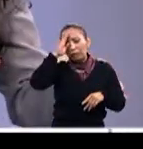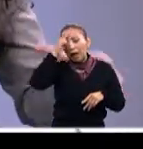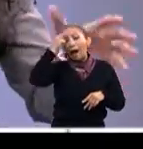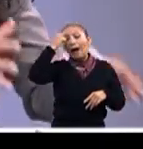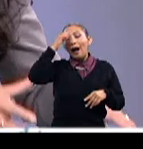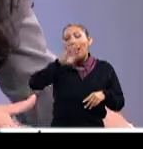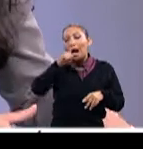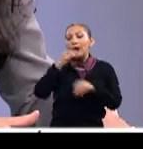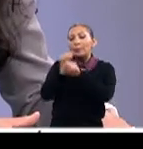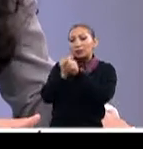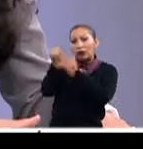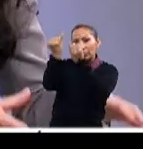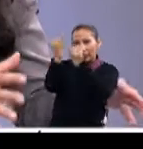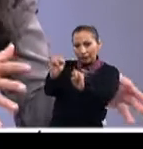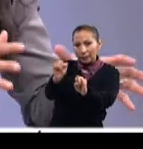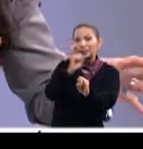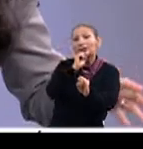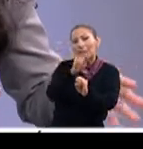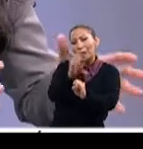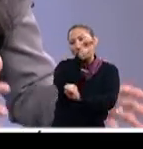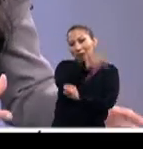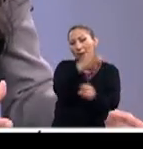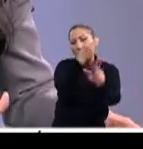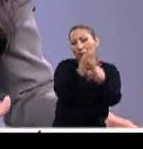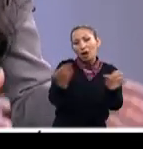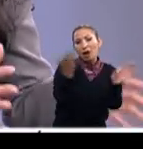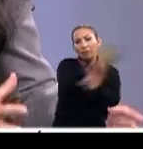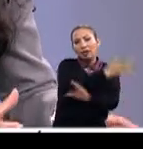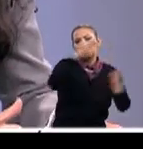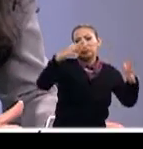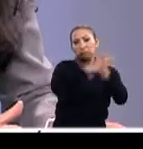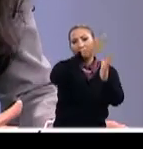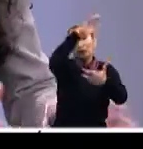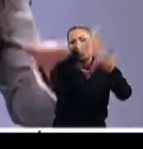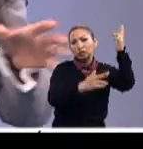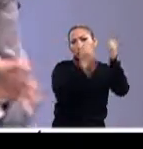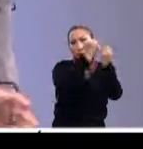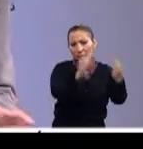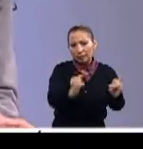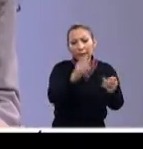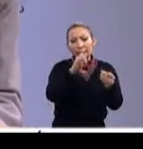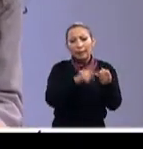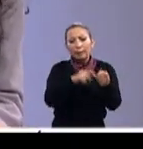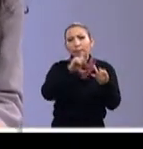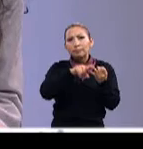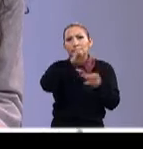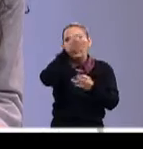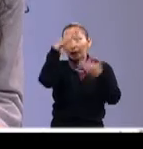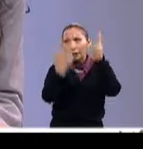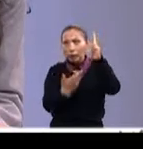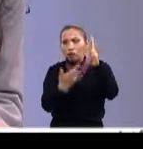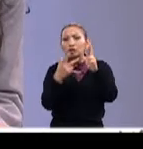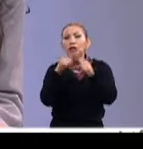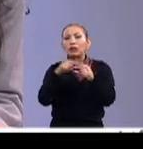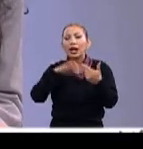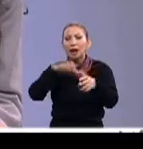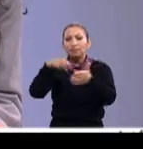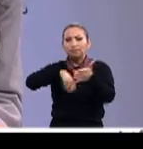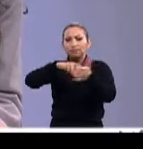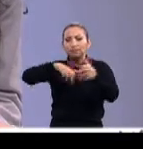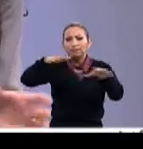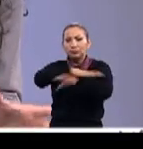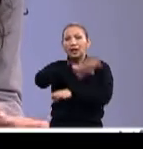en estudiar a la independencia, o sea, como la primera gran revolución, la revolución de independencia, a la revolución de la